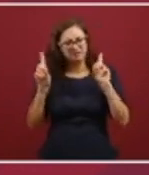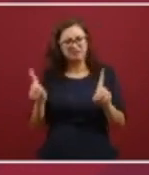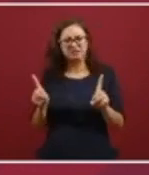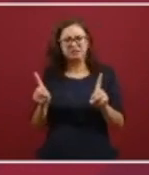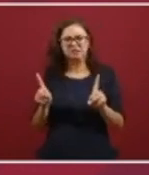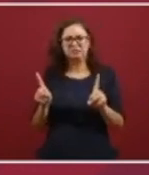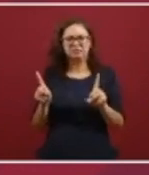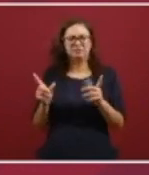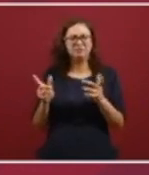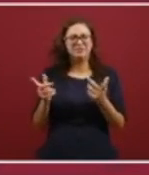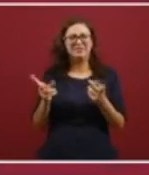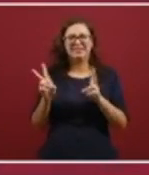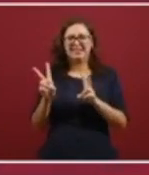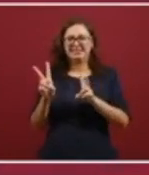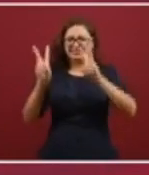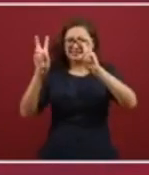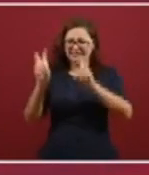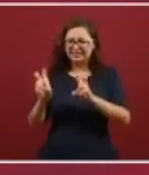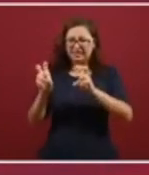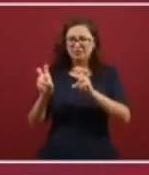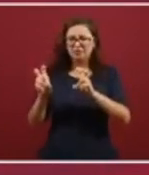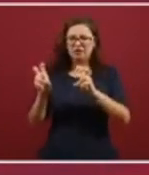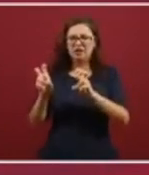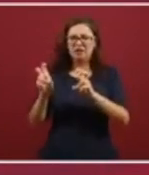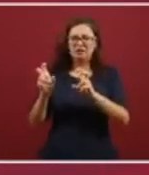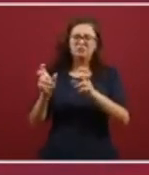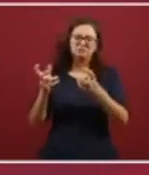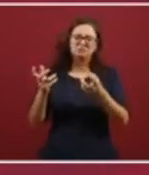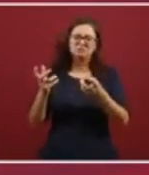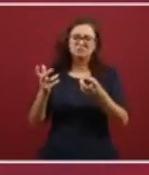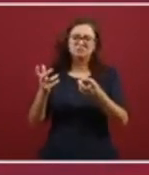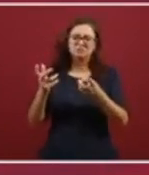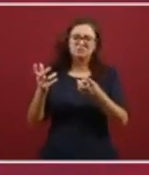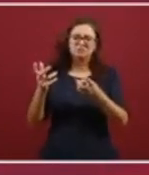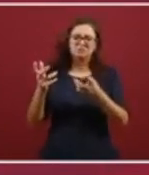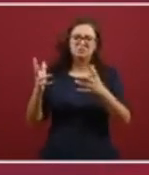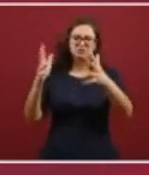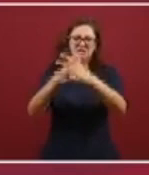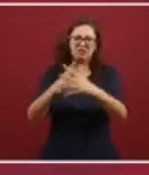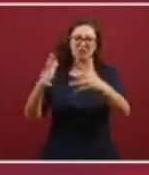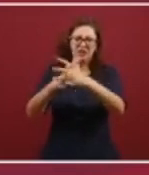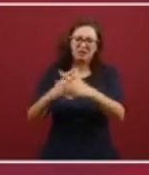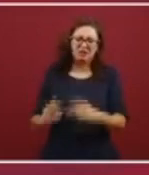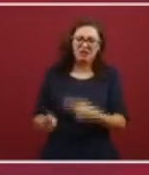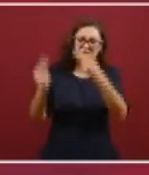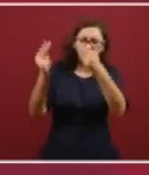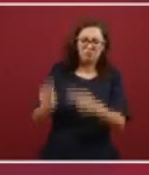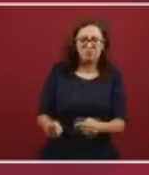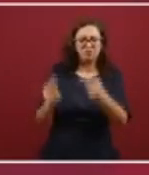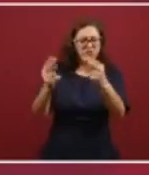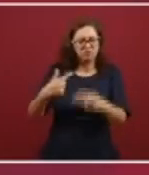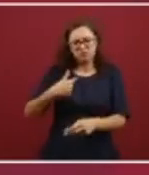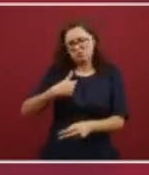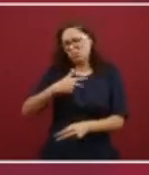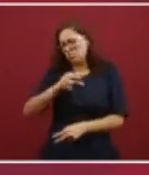probablemente los asuntos de la guerra comercial, en la que yo no estoy de acuerdo, ¿sí?